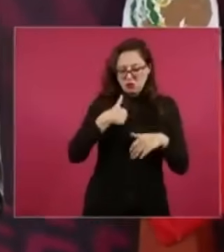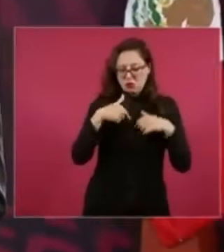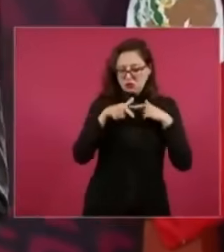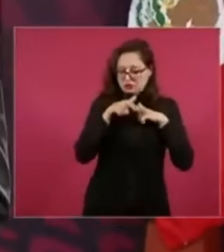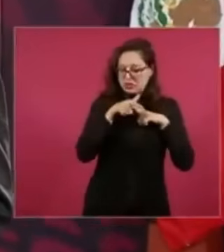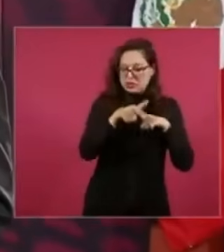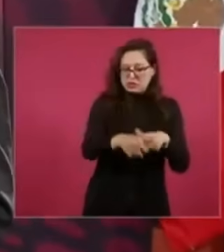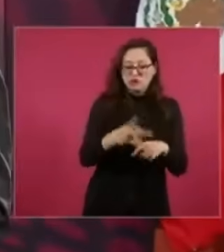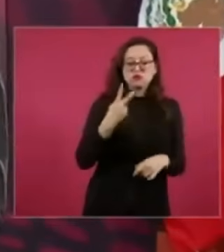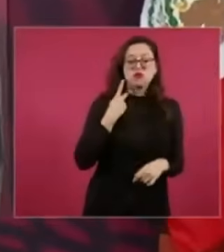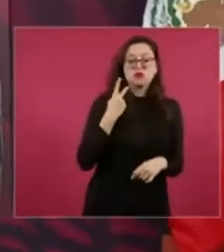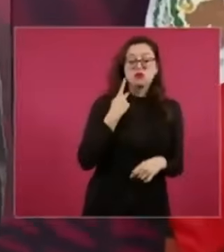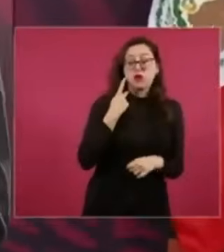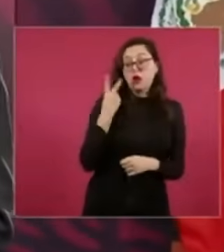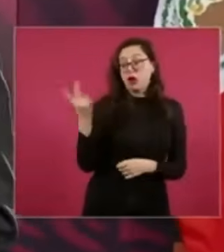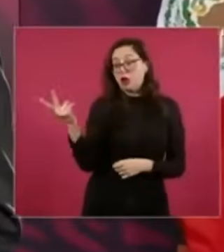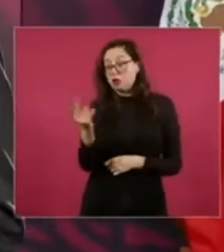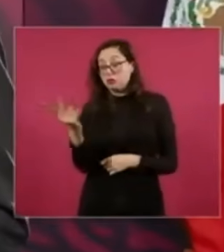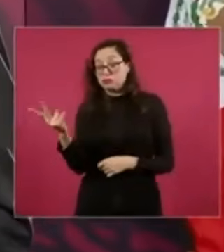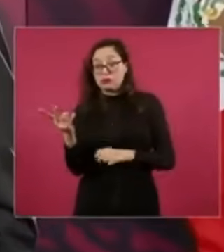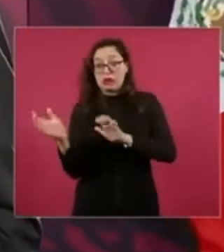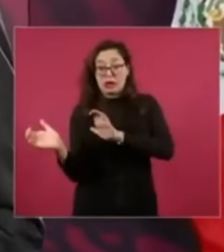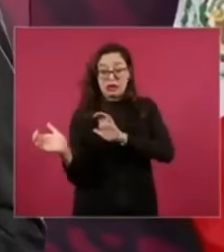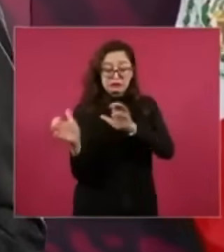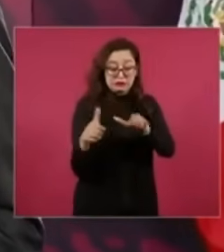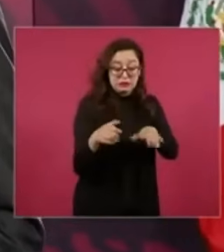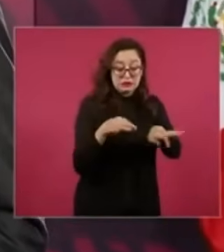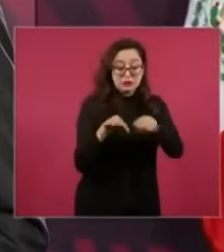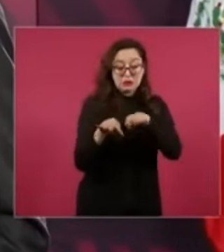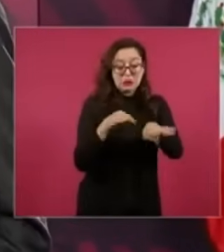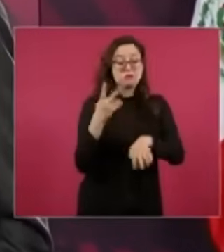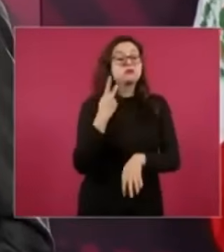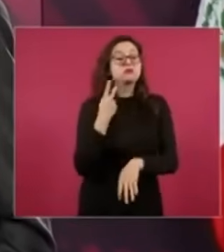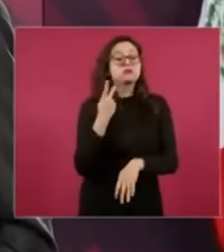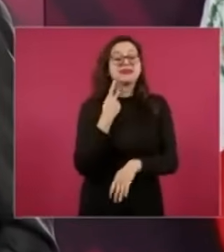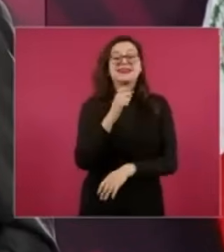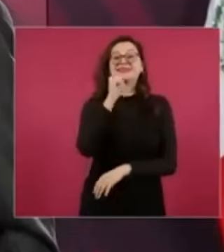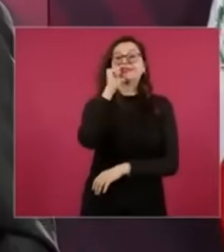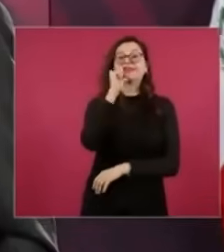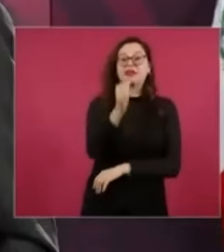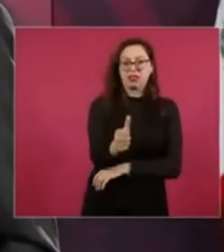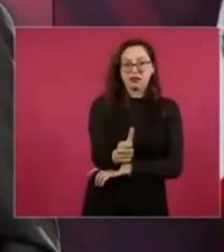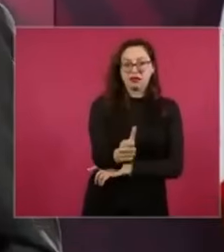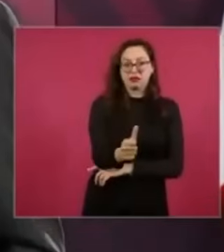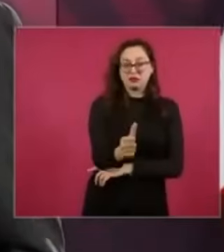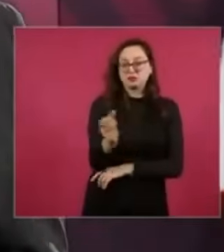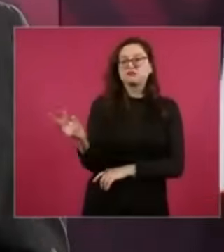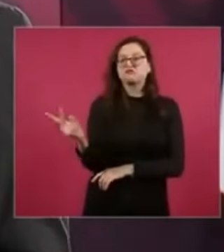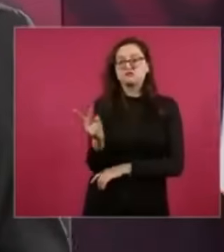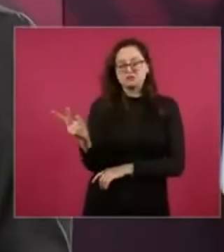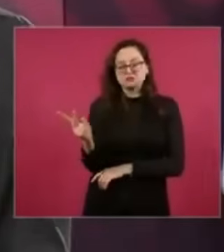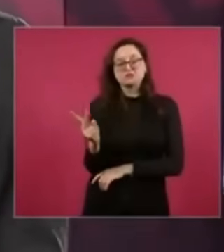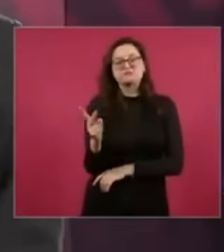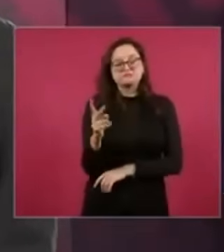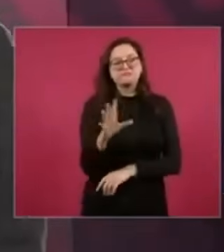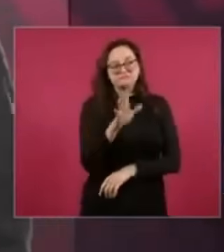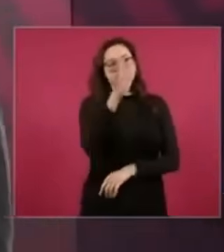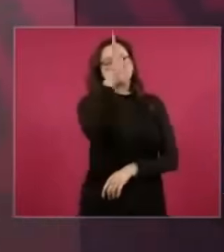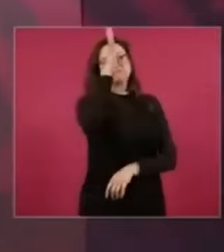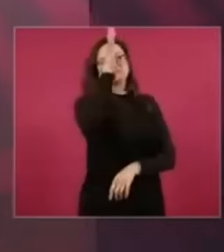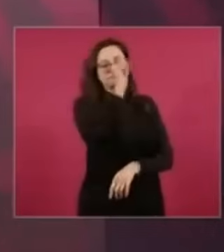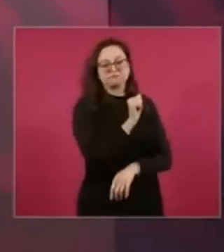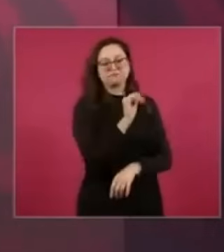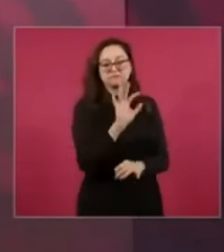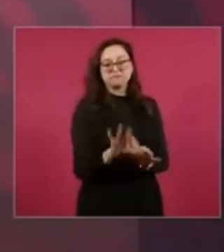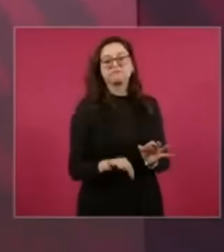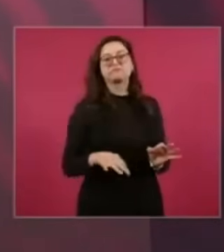trabajar en el gobierno y lo han cumplido, me han ayudado